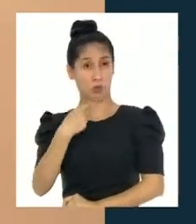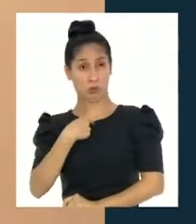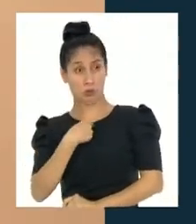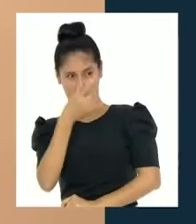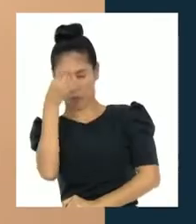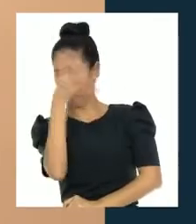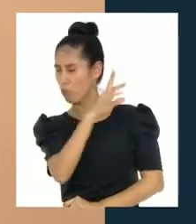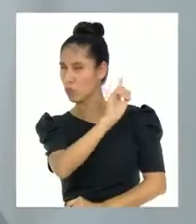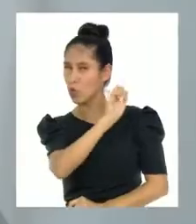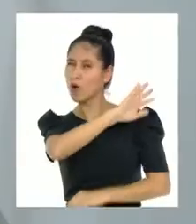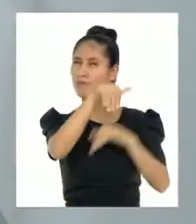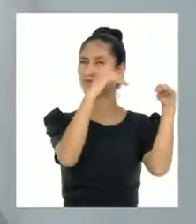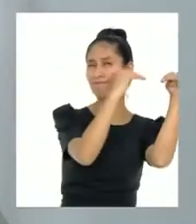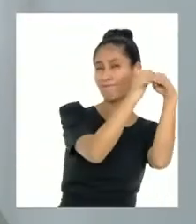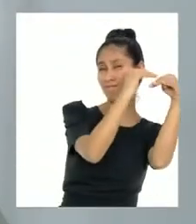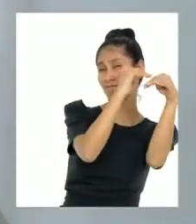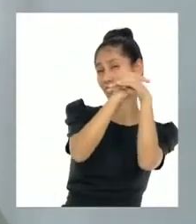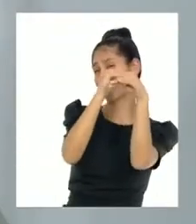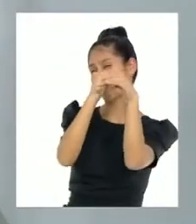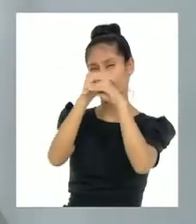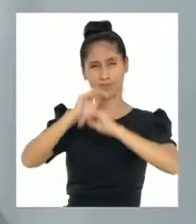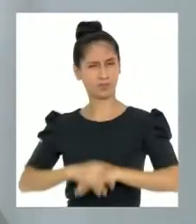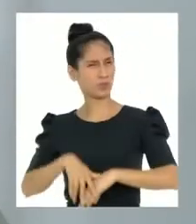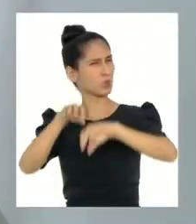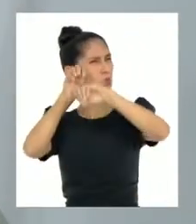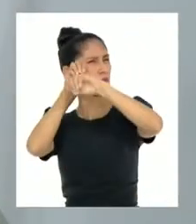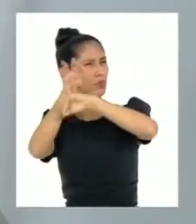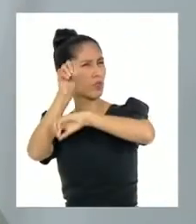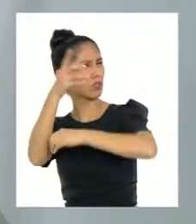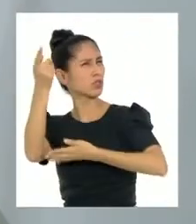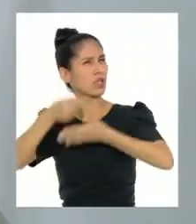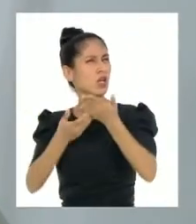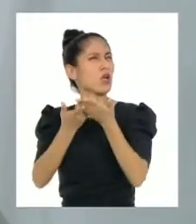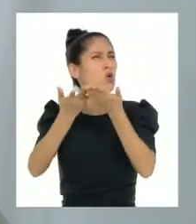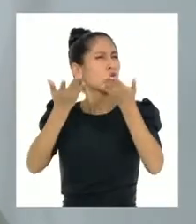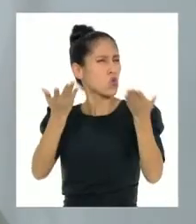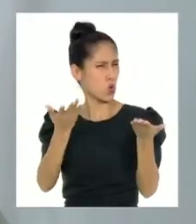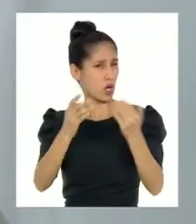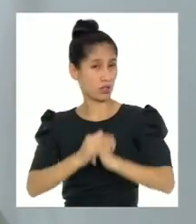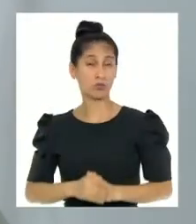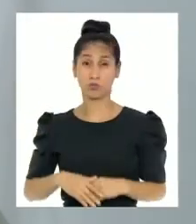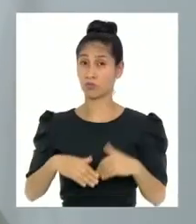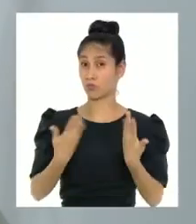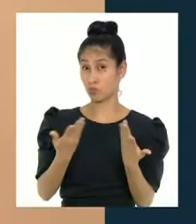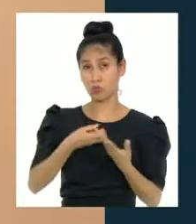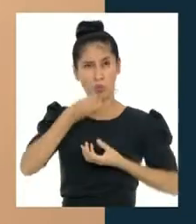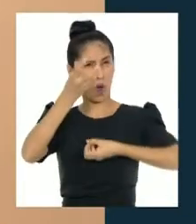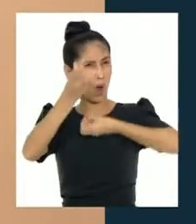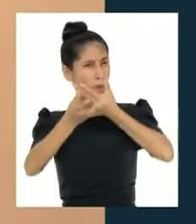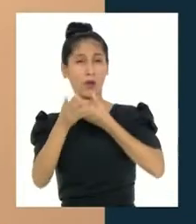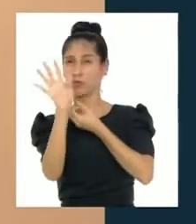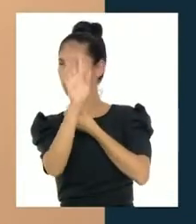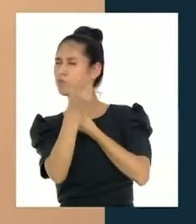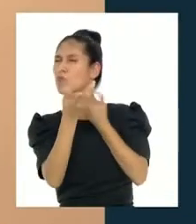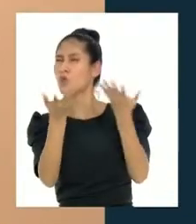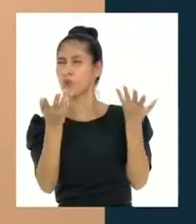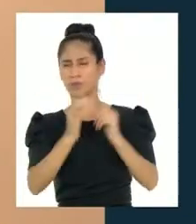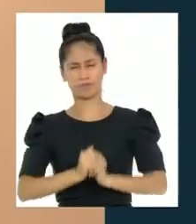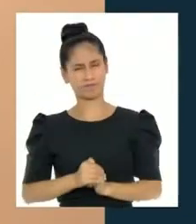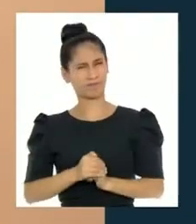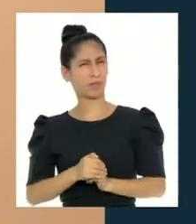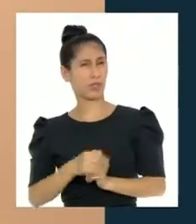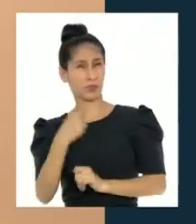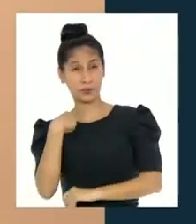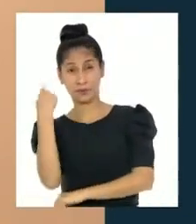en nuestro país. ¿Qué tipo de mensajes podríamos utilizar para hablar sobre el racismo? Para hablar sobre el racismo